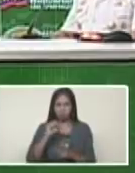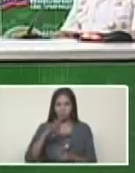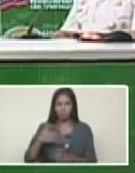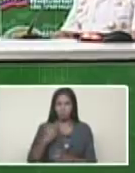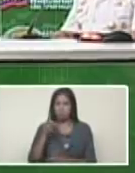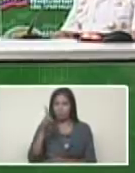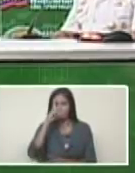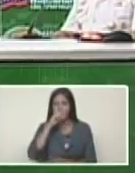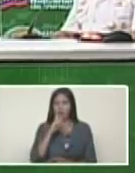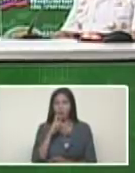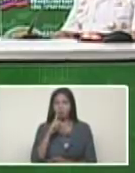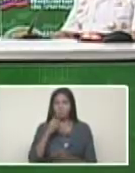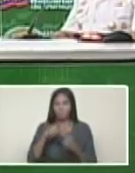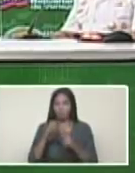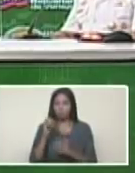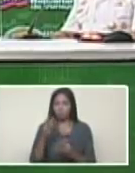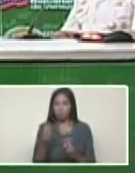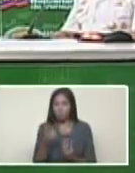año. Muy bien.